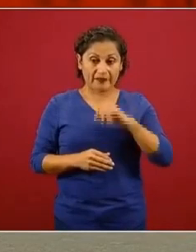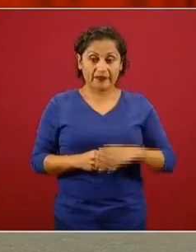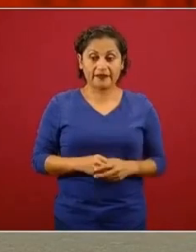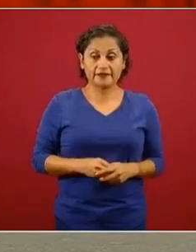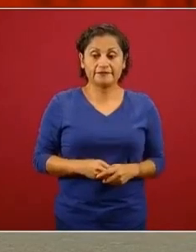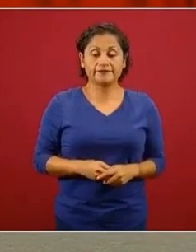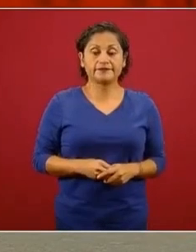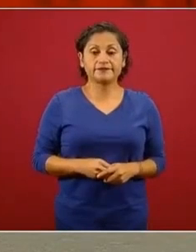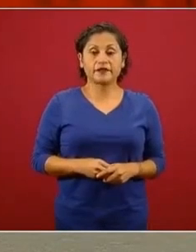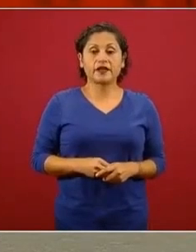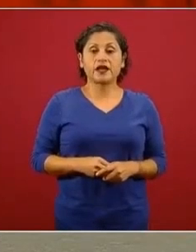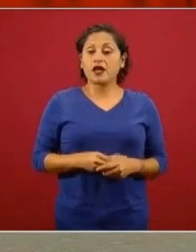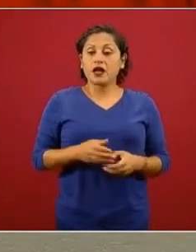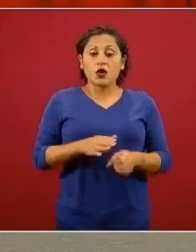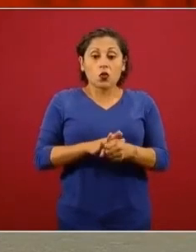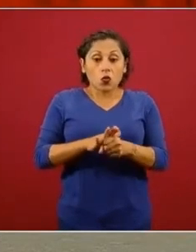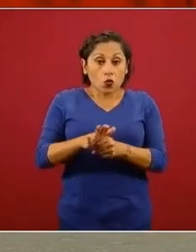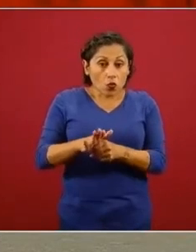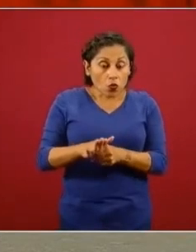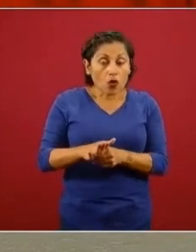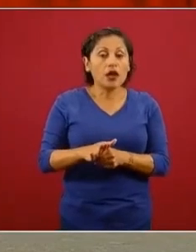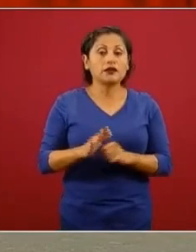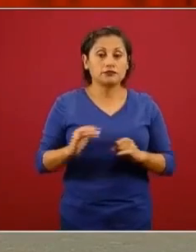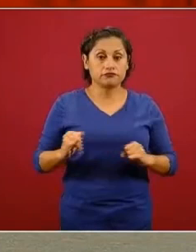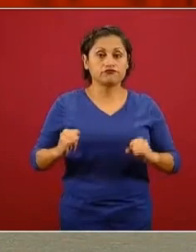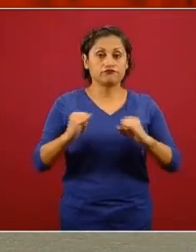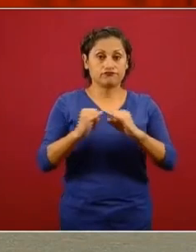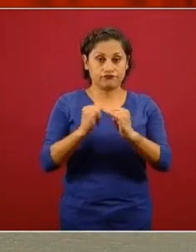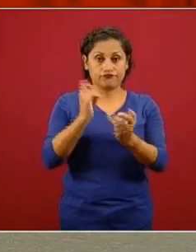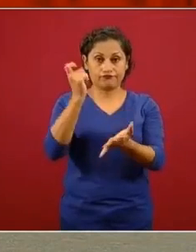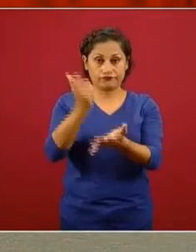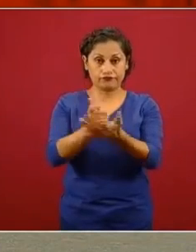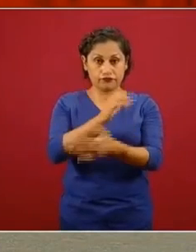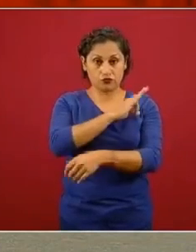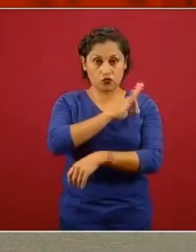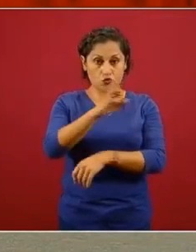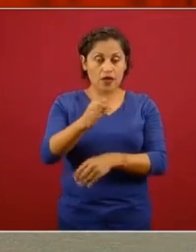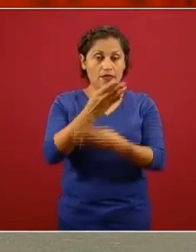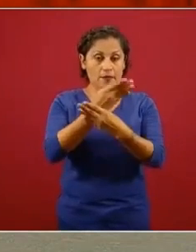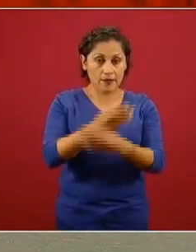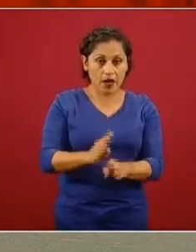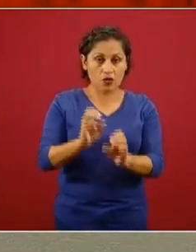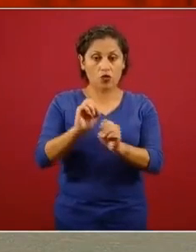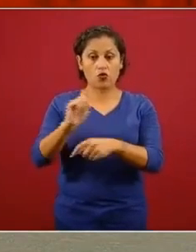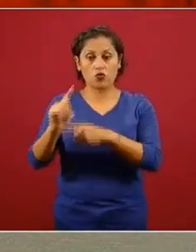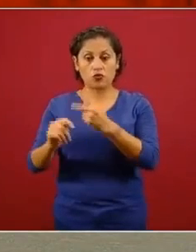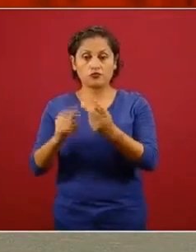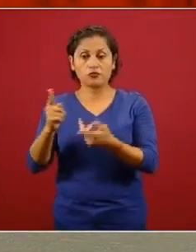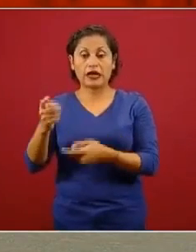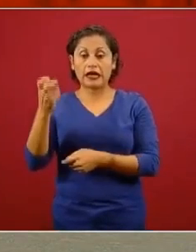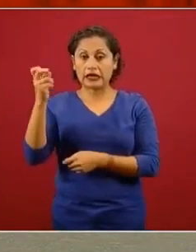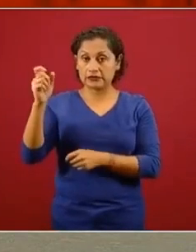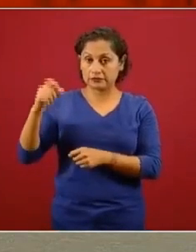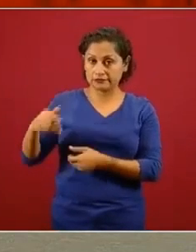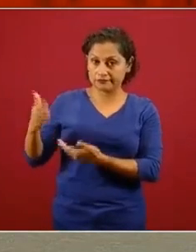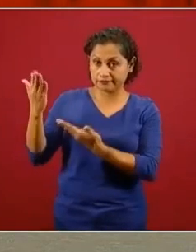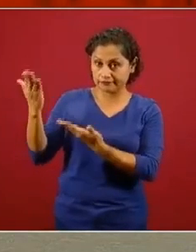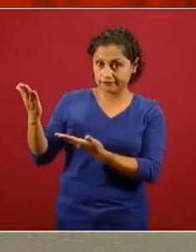Bueno, las instituciones autorizadas son 17. Aquí están los logotipos, son los bancos más